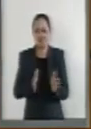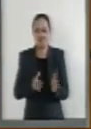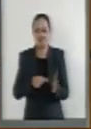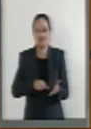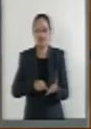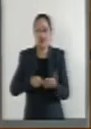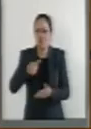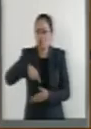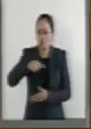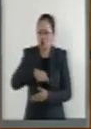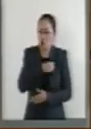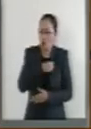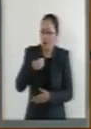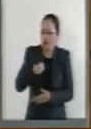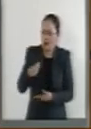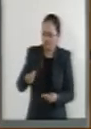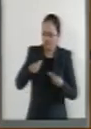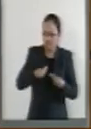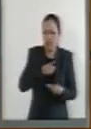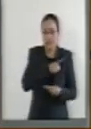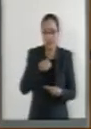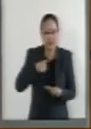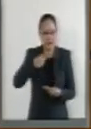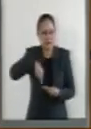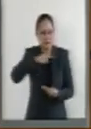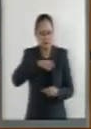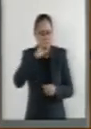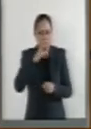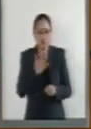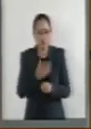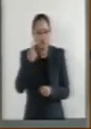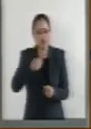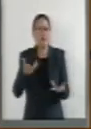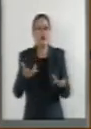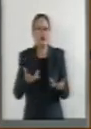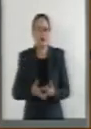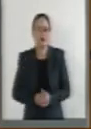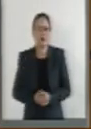nos obliga a asumirnos como la responsable